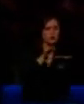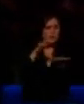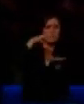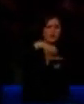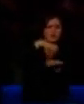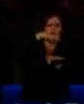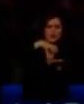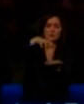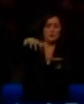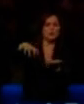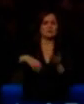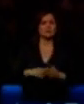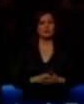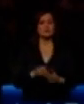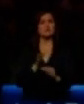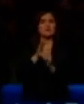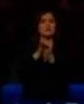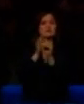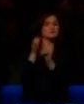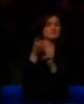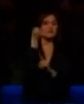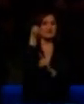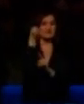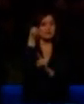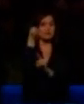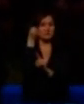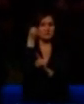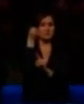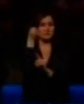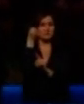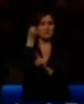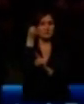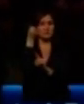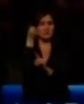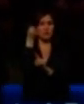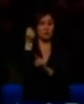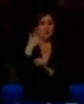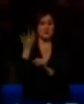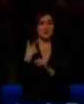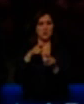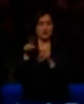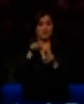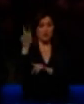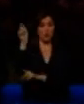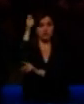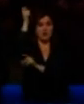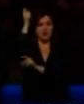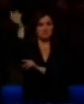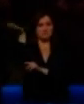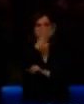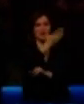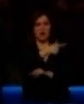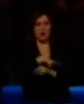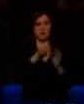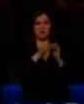provincias que correspondan, con el fin de lograr pues, que la derrota de la derecha sea una derrota contundente y que nosotros podamos continuar